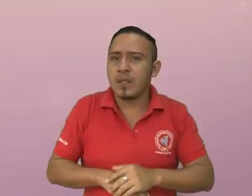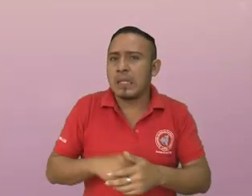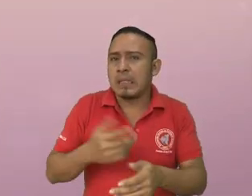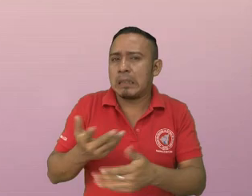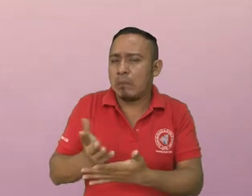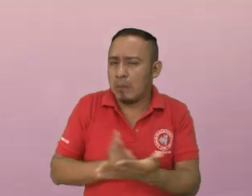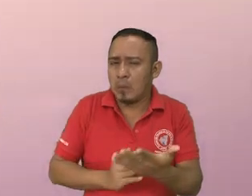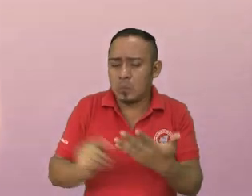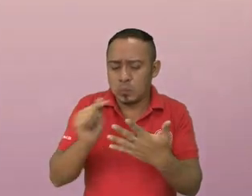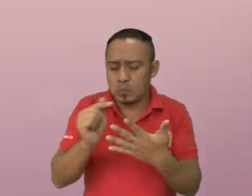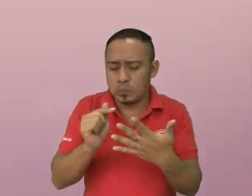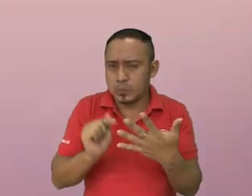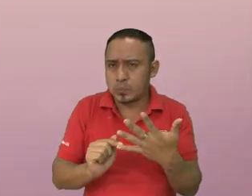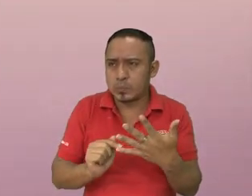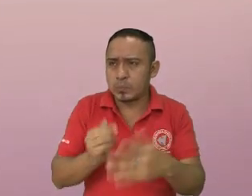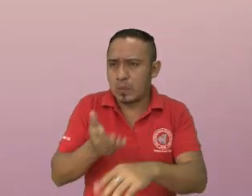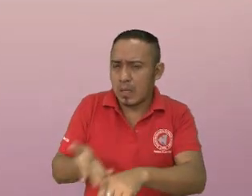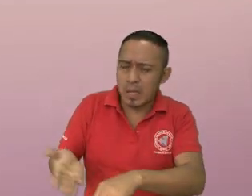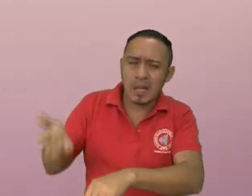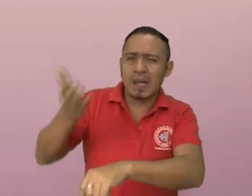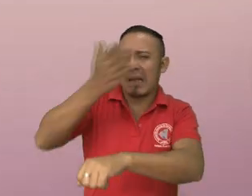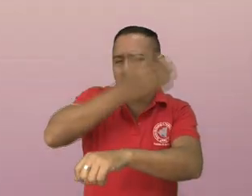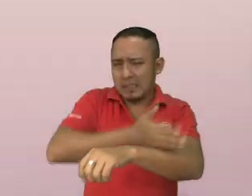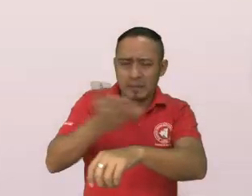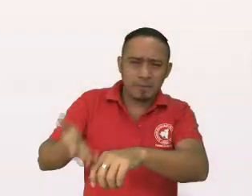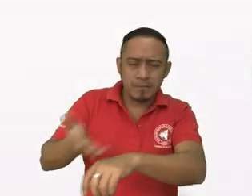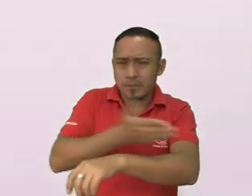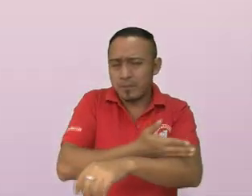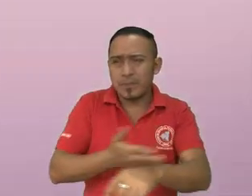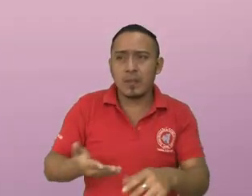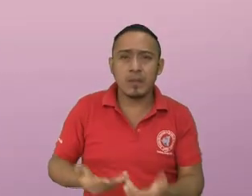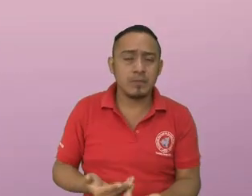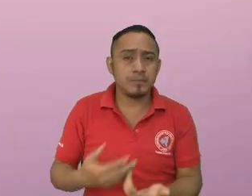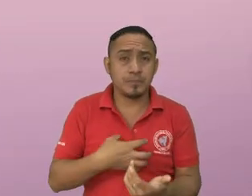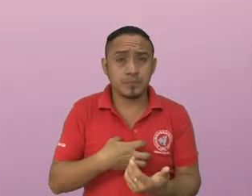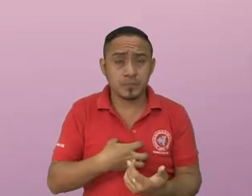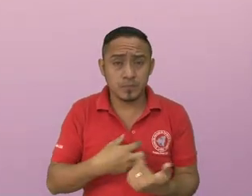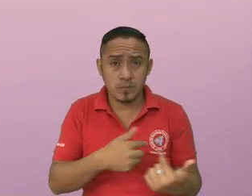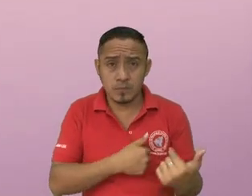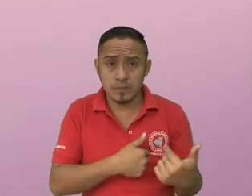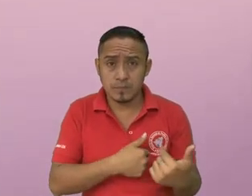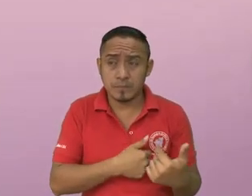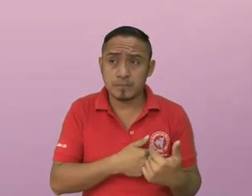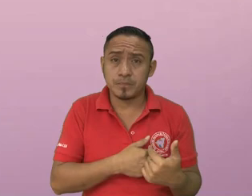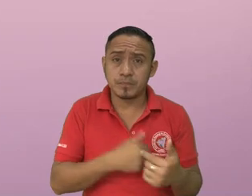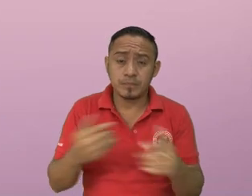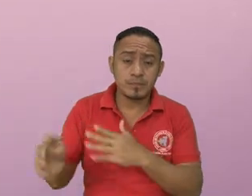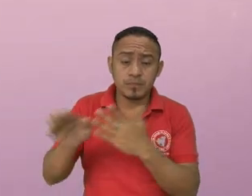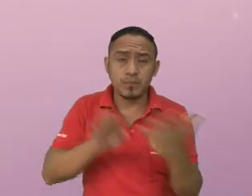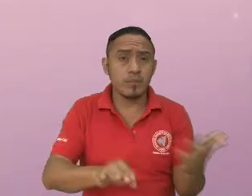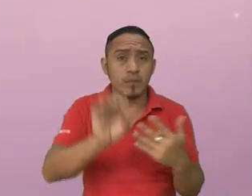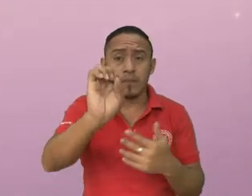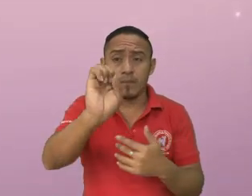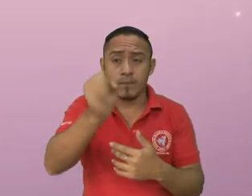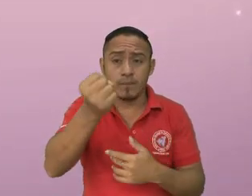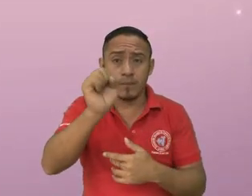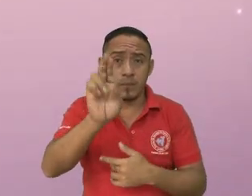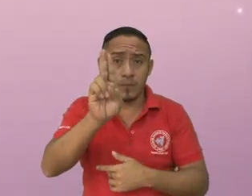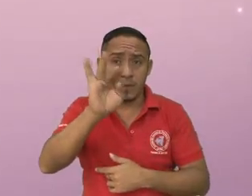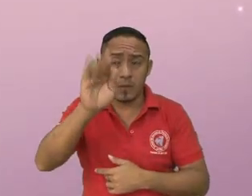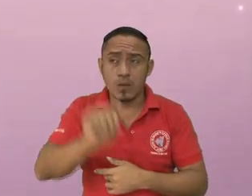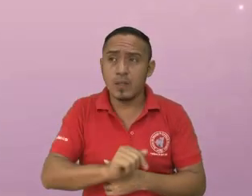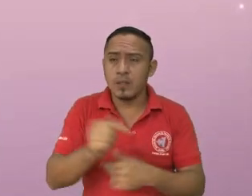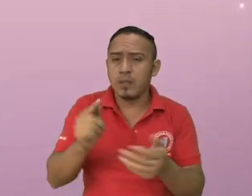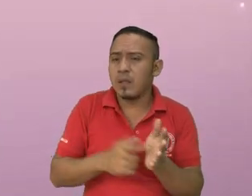que previo, o sea, segundos o minutos antes de que se dé la muerte súbita. Por